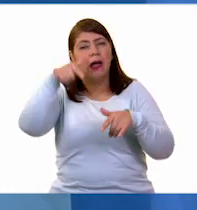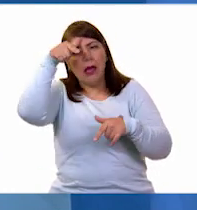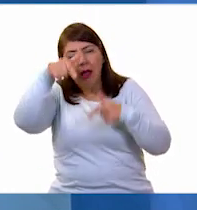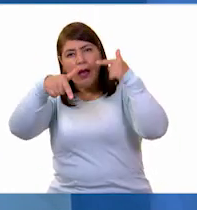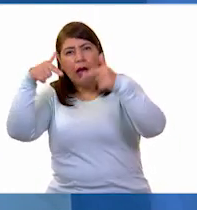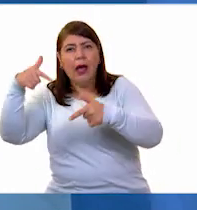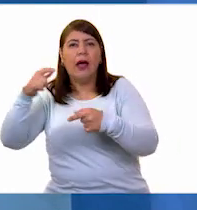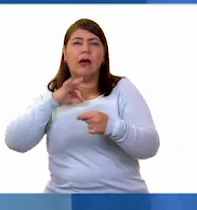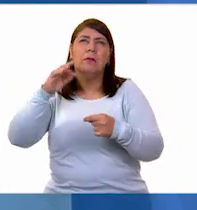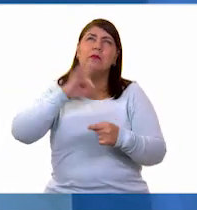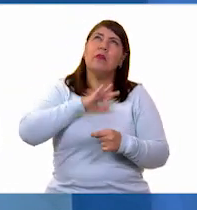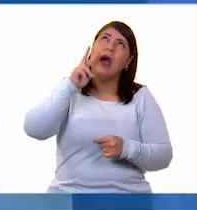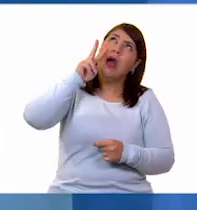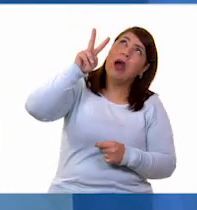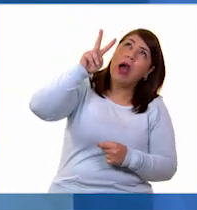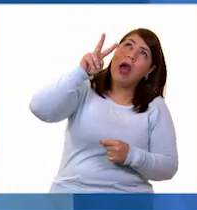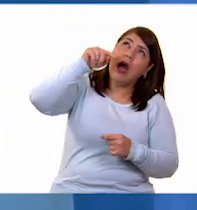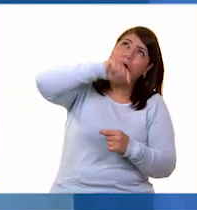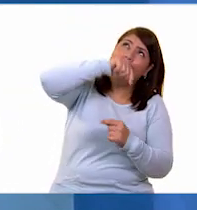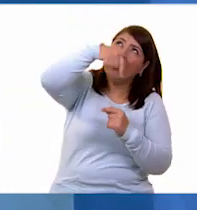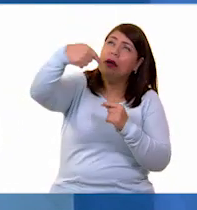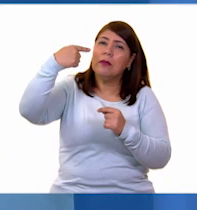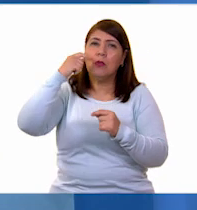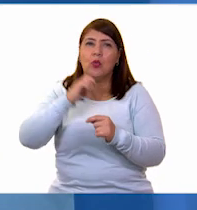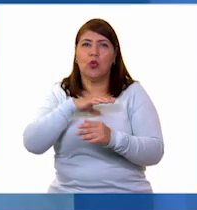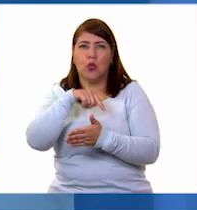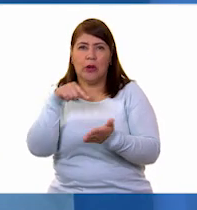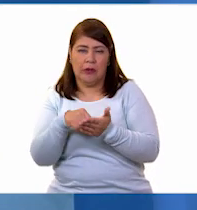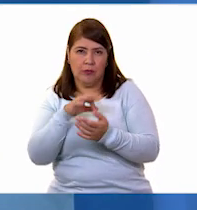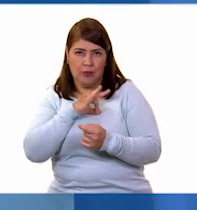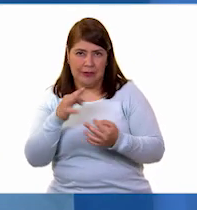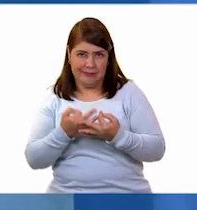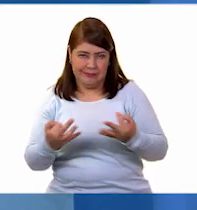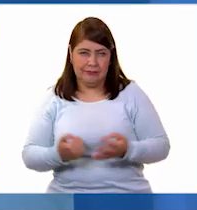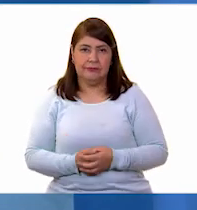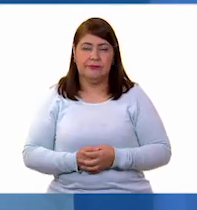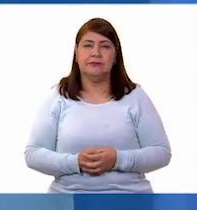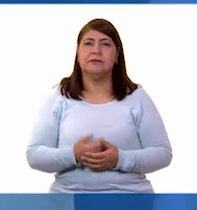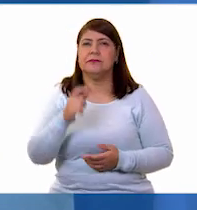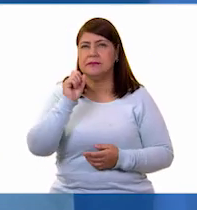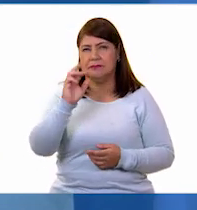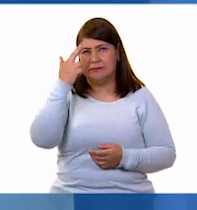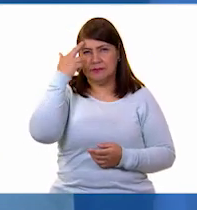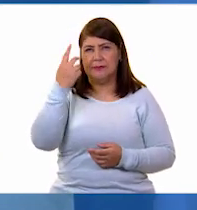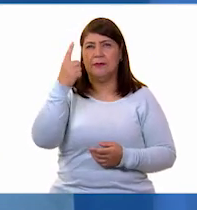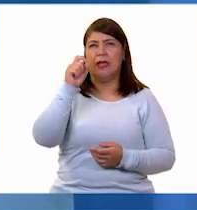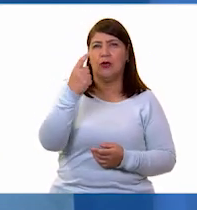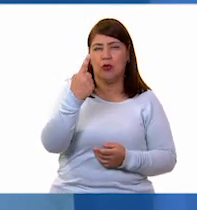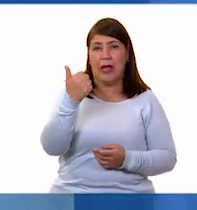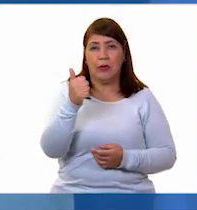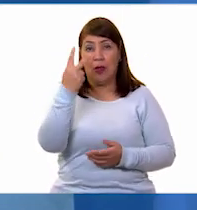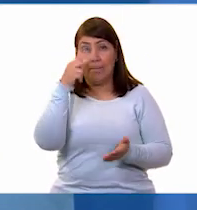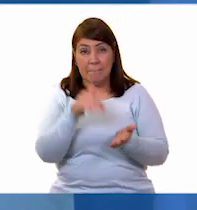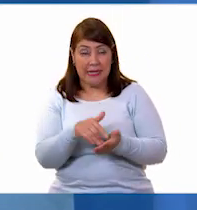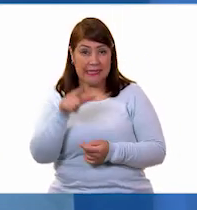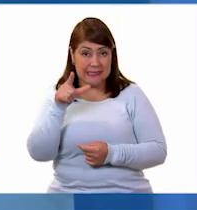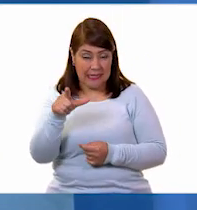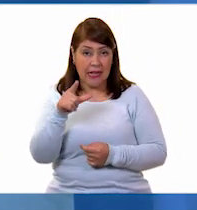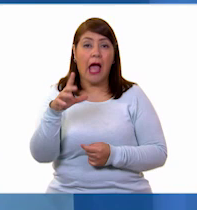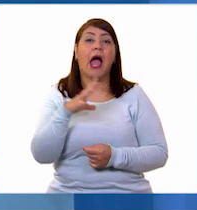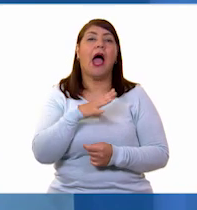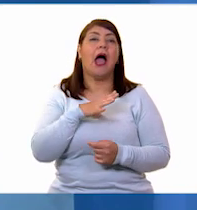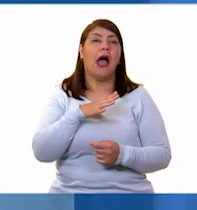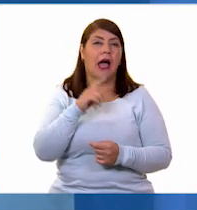desde ciertos puntos de la Tierra. Recuerdo que el 21 de agosto de 2017 ocurrió un